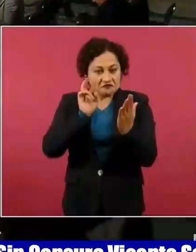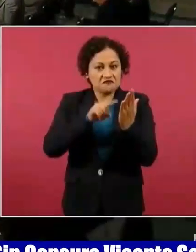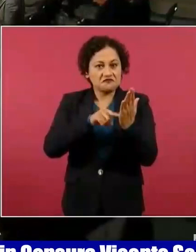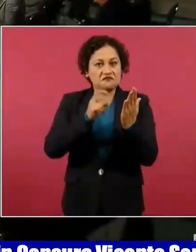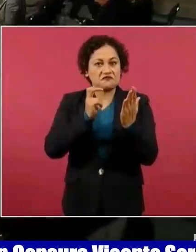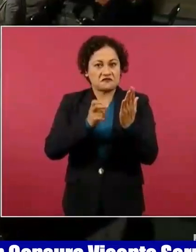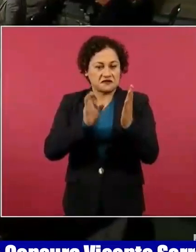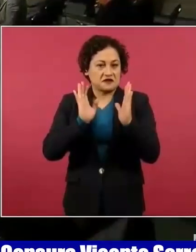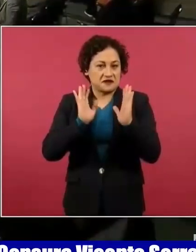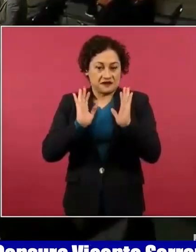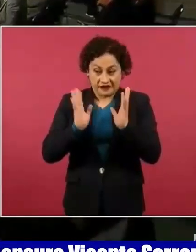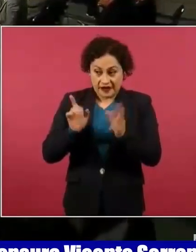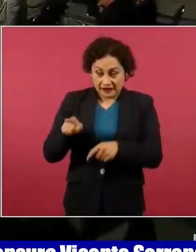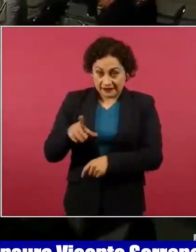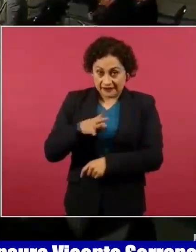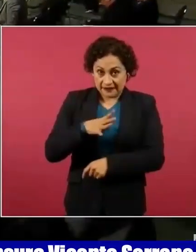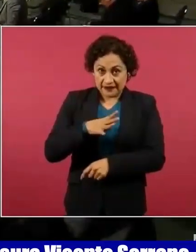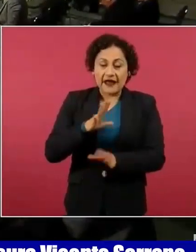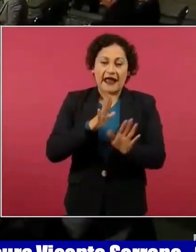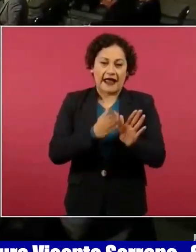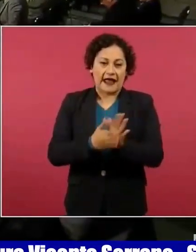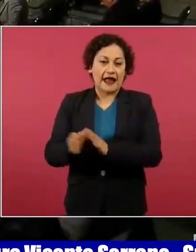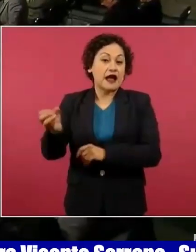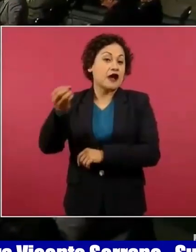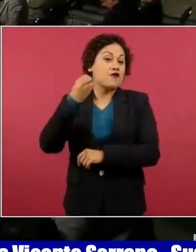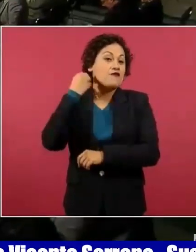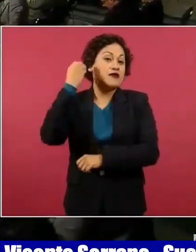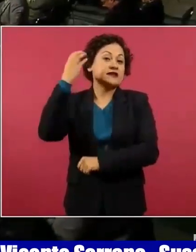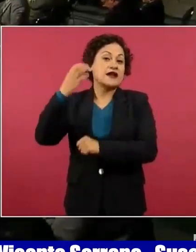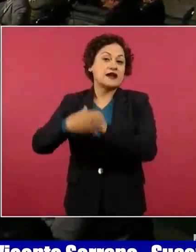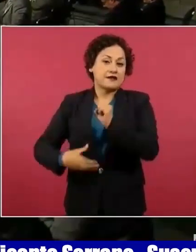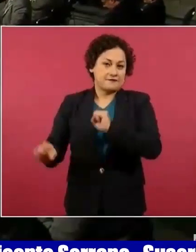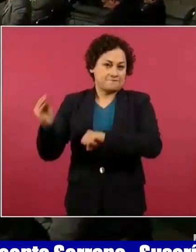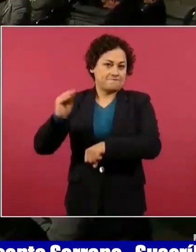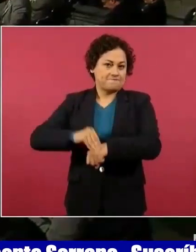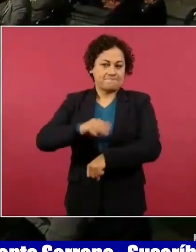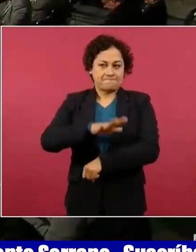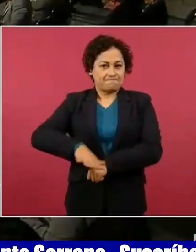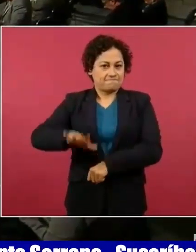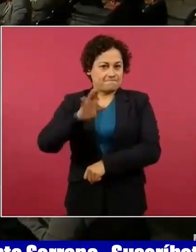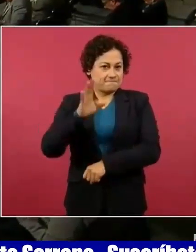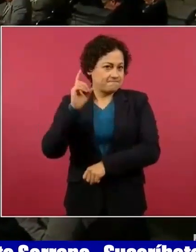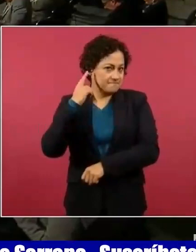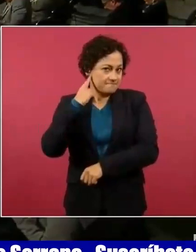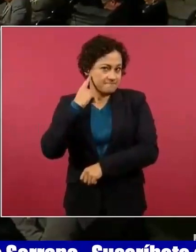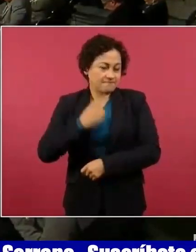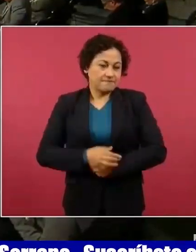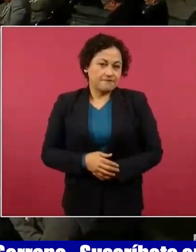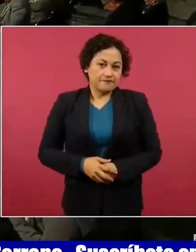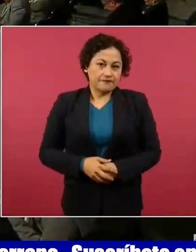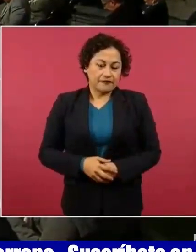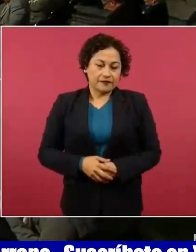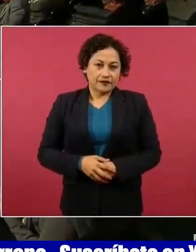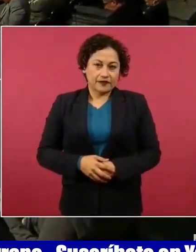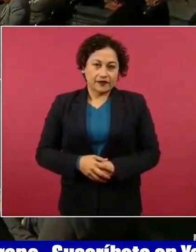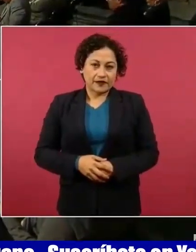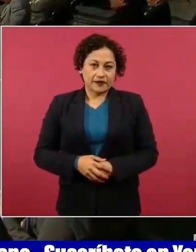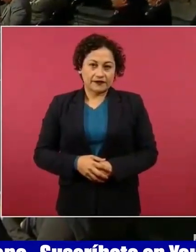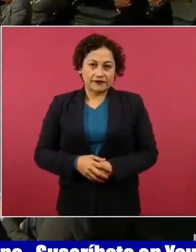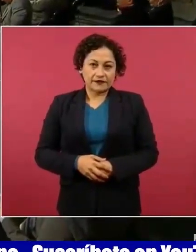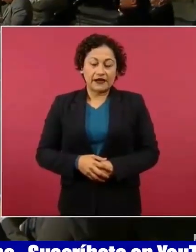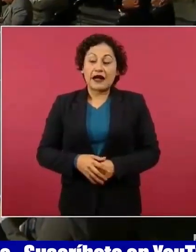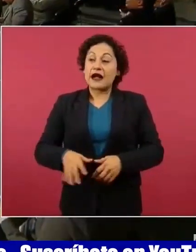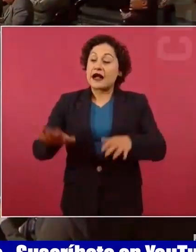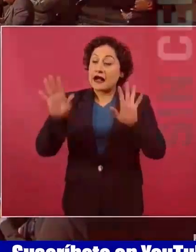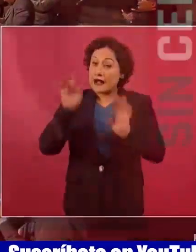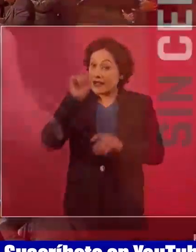eso volteó y vio a Muñoz Ledo y le dijo, a ver, licenciado, ¿quieres hablar? Y este pa' pronto dijo, claro que